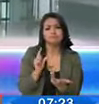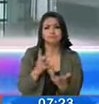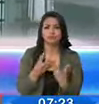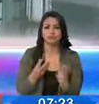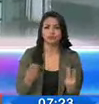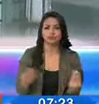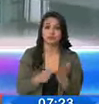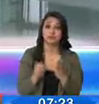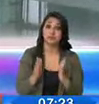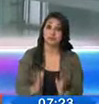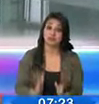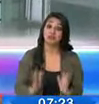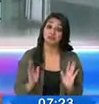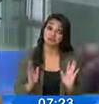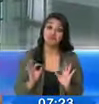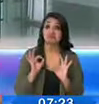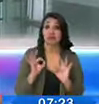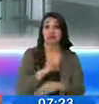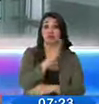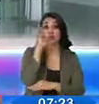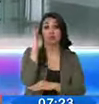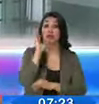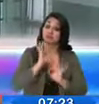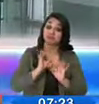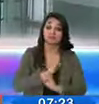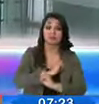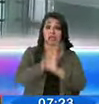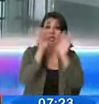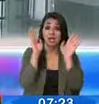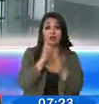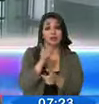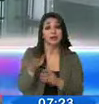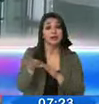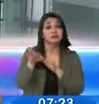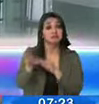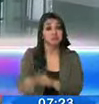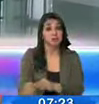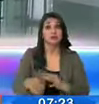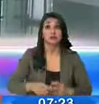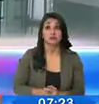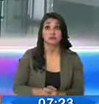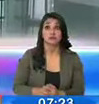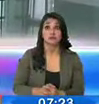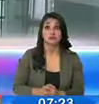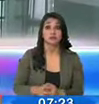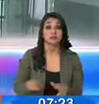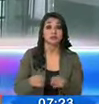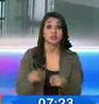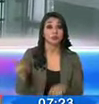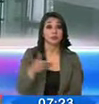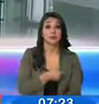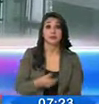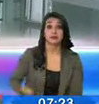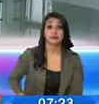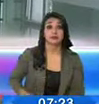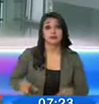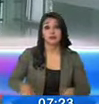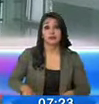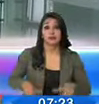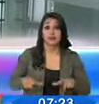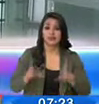dado una posición clara, que creo es la posición del presidente de la República, es que aquí hay que